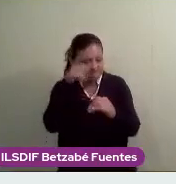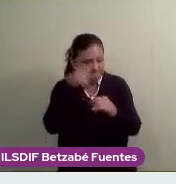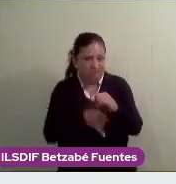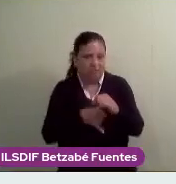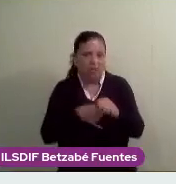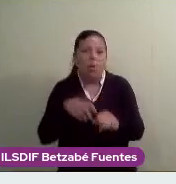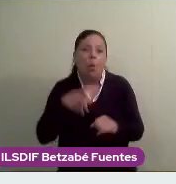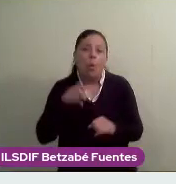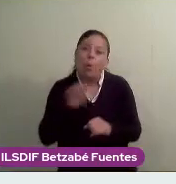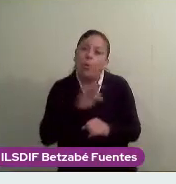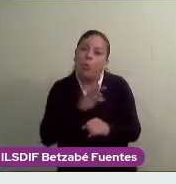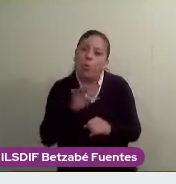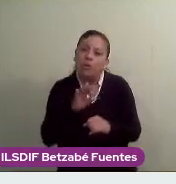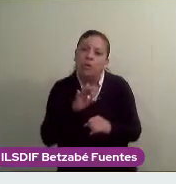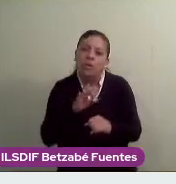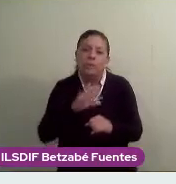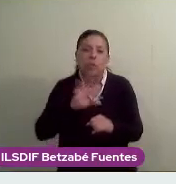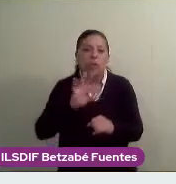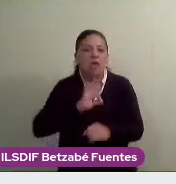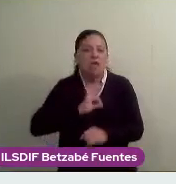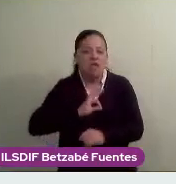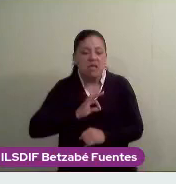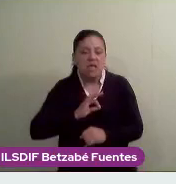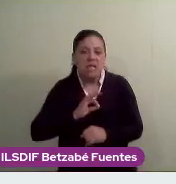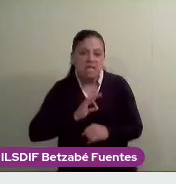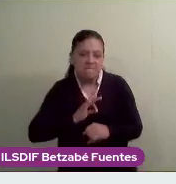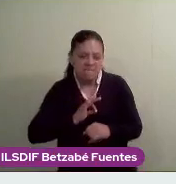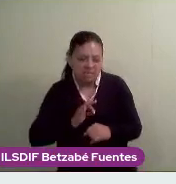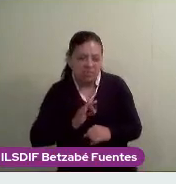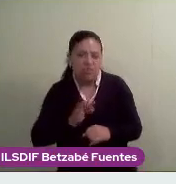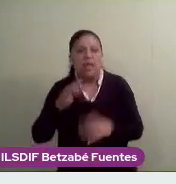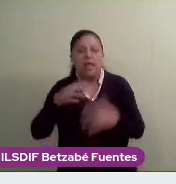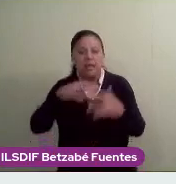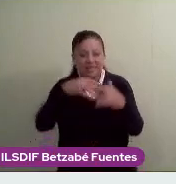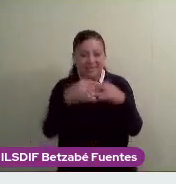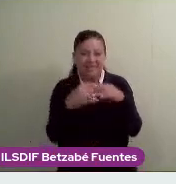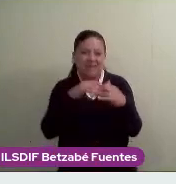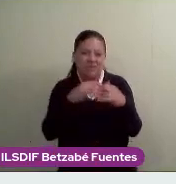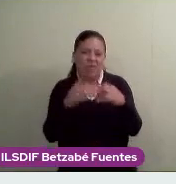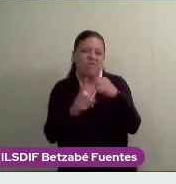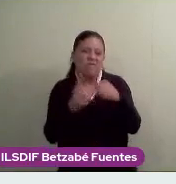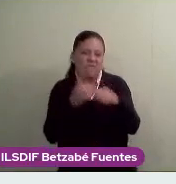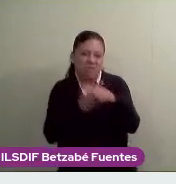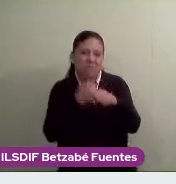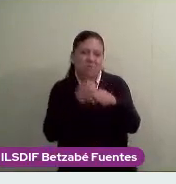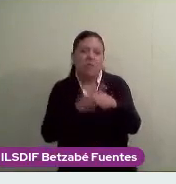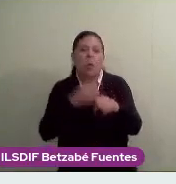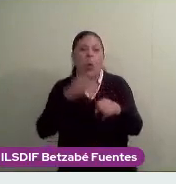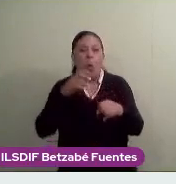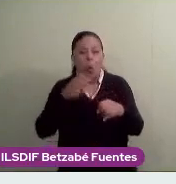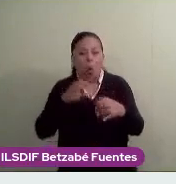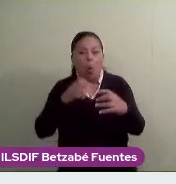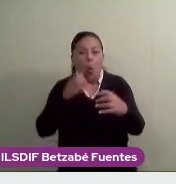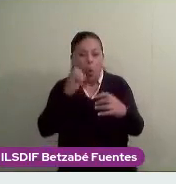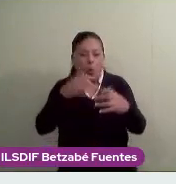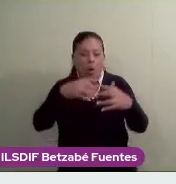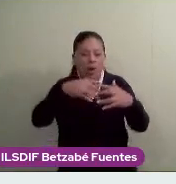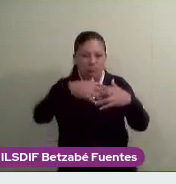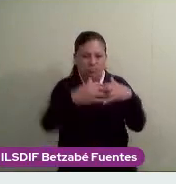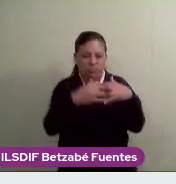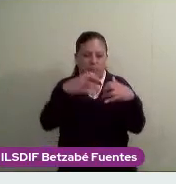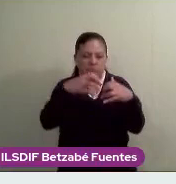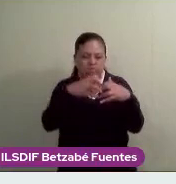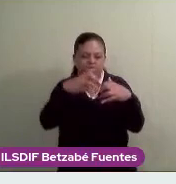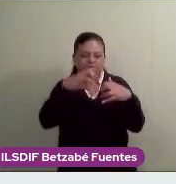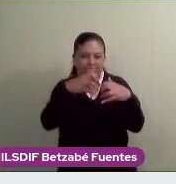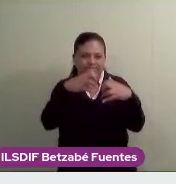que es una infección del encéfalo o del cerebro, o un tumor cerebral, como les había mencionado desde un